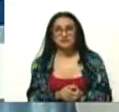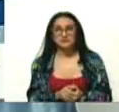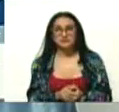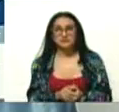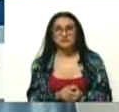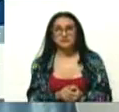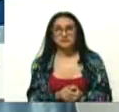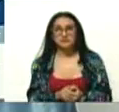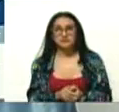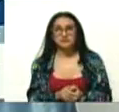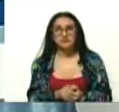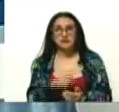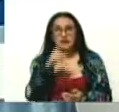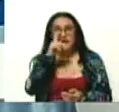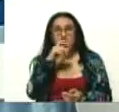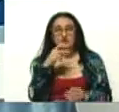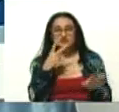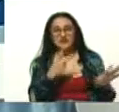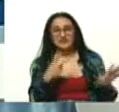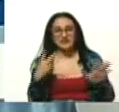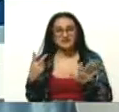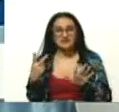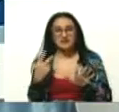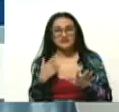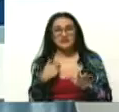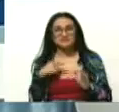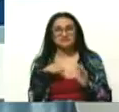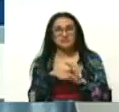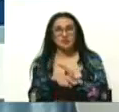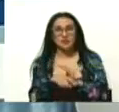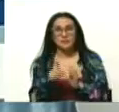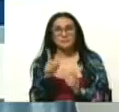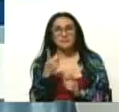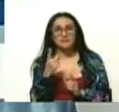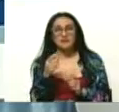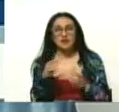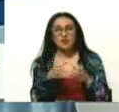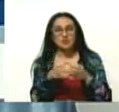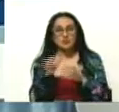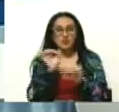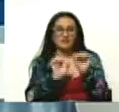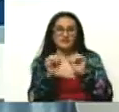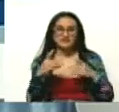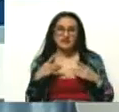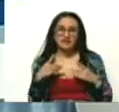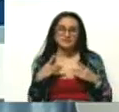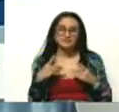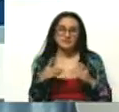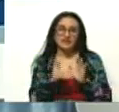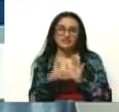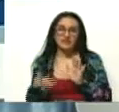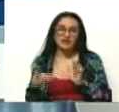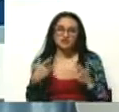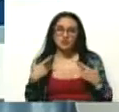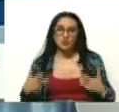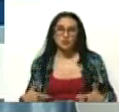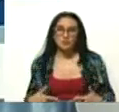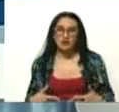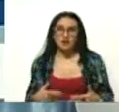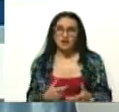concretamente el año 77, que ingresé al primer Comité de Defensa de Derechos Humanos, allá en mi ciudad natal del Tigre,